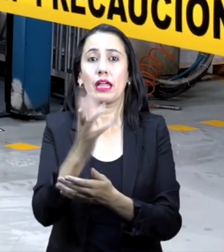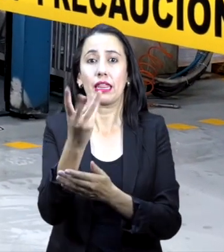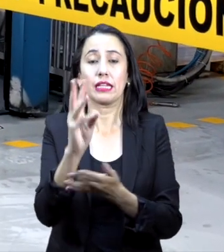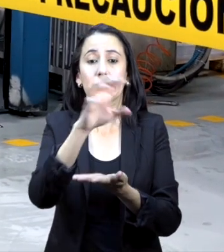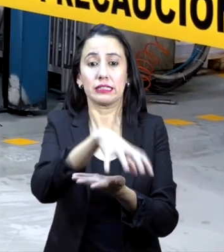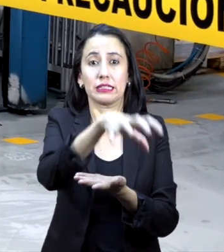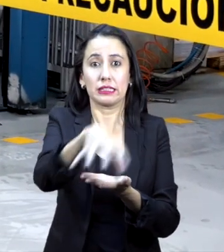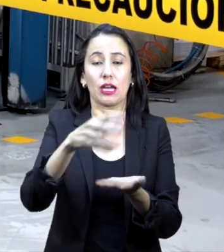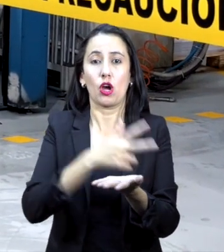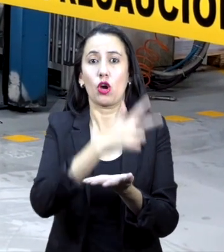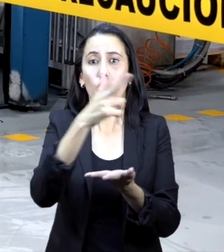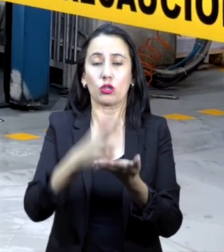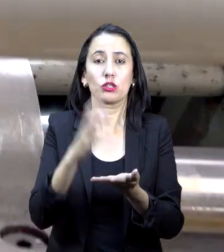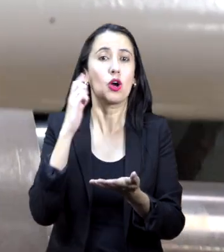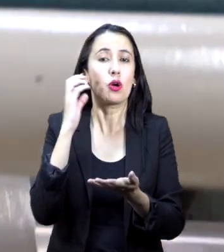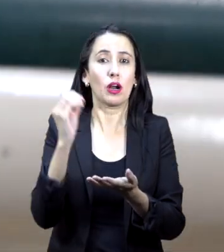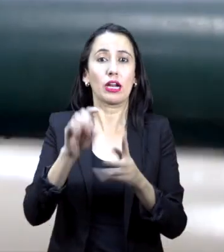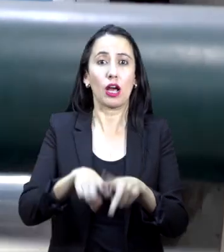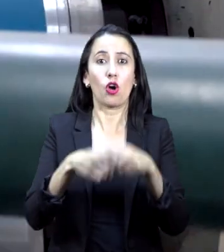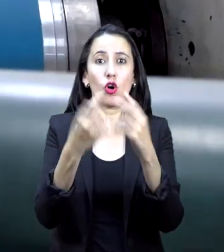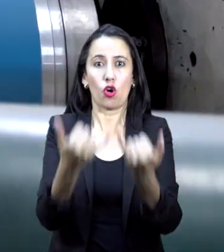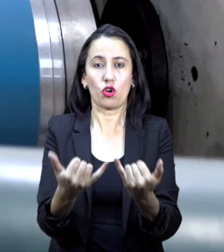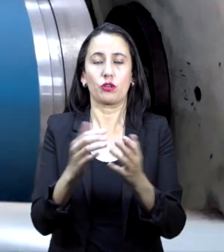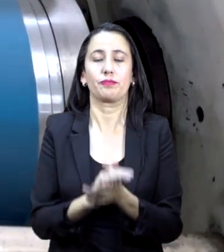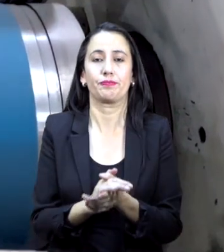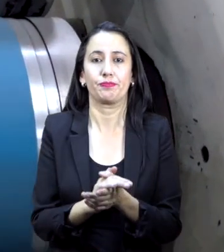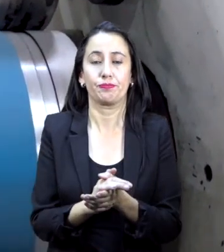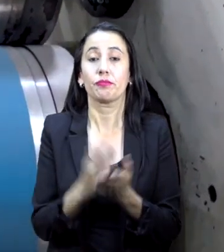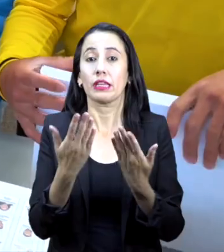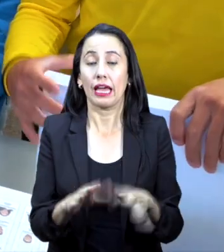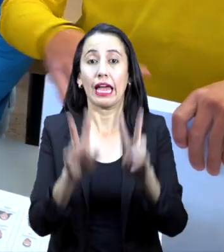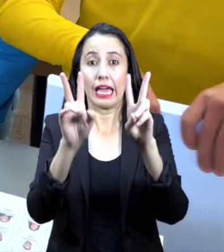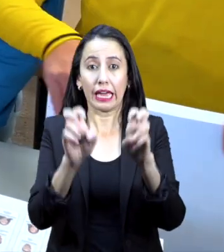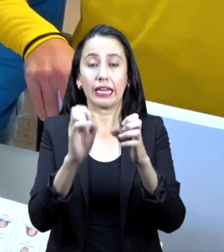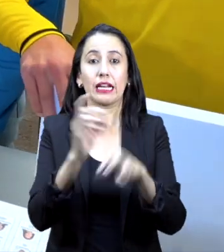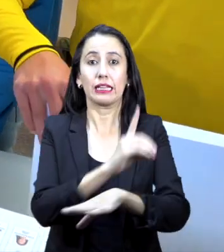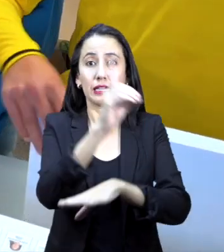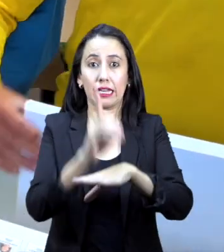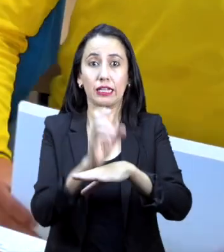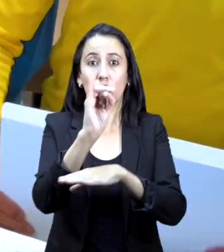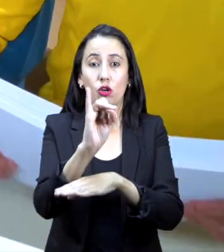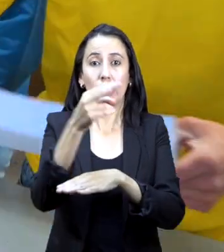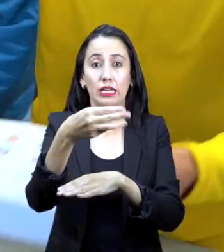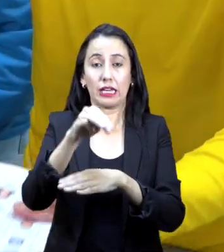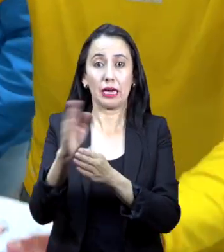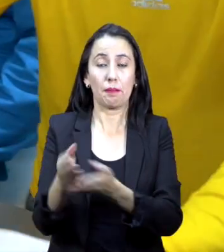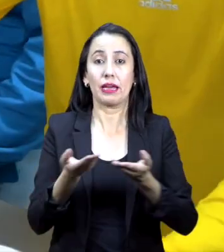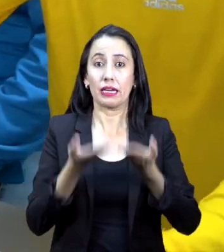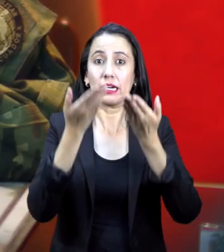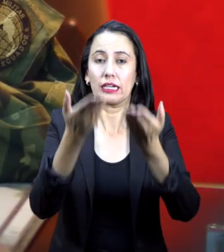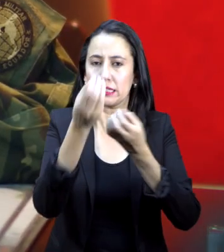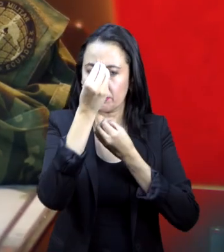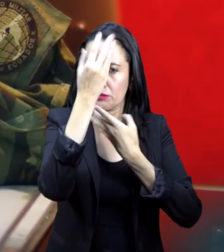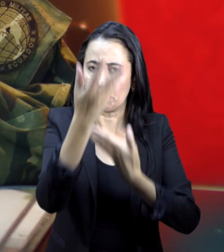papeletas para 16 provincias. Carchi y Orellana iniciará hoy. En este sentido, el director del IGM señaló que aspiran